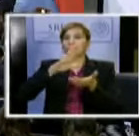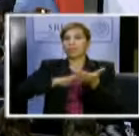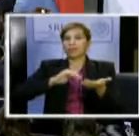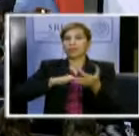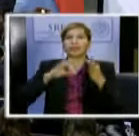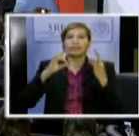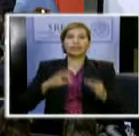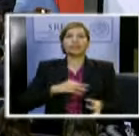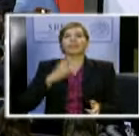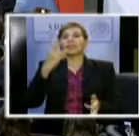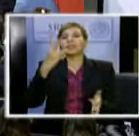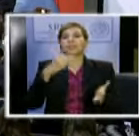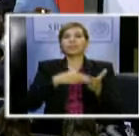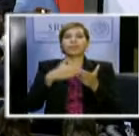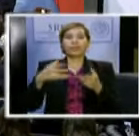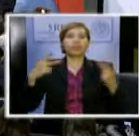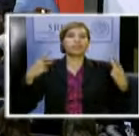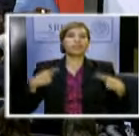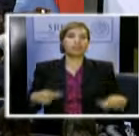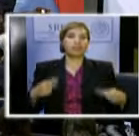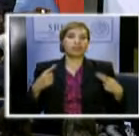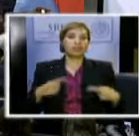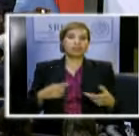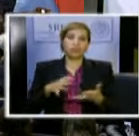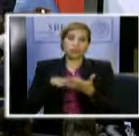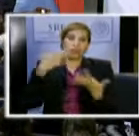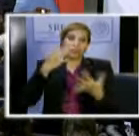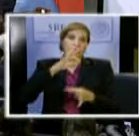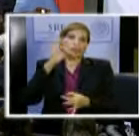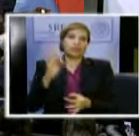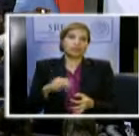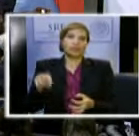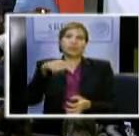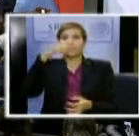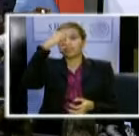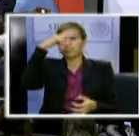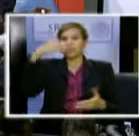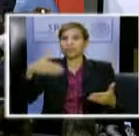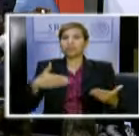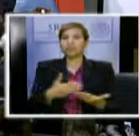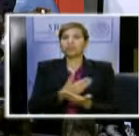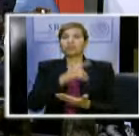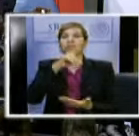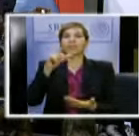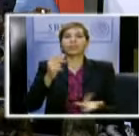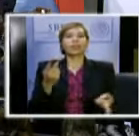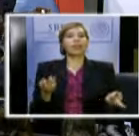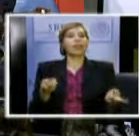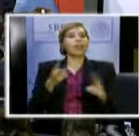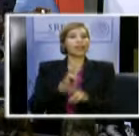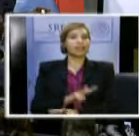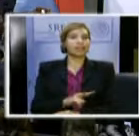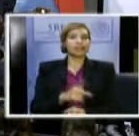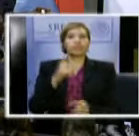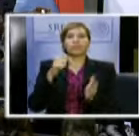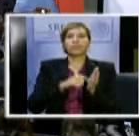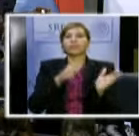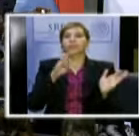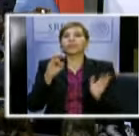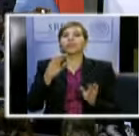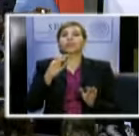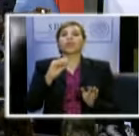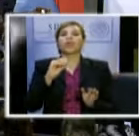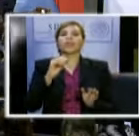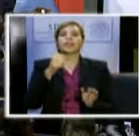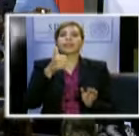aproximadamente 3 millones de personas, un gran porcentaje de ellos de mexicanos, pero luego en sentido contrario viene en